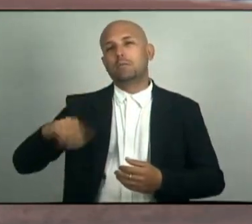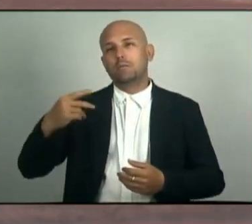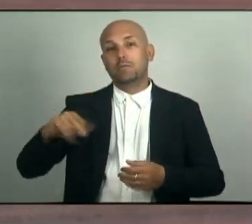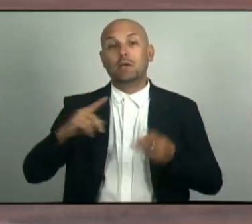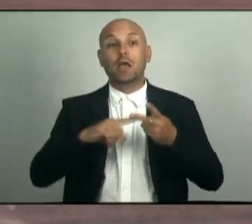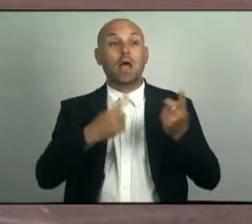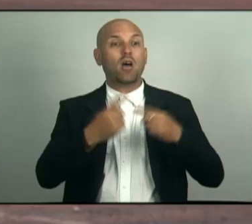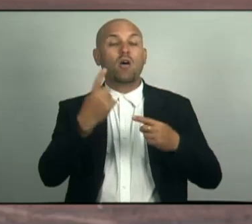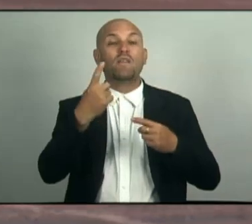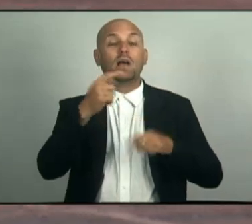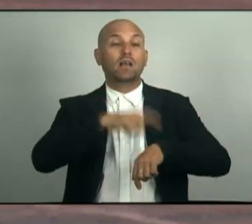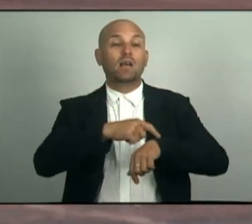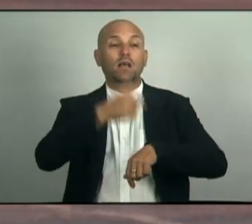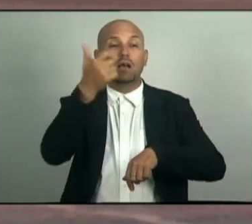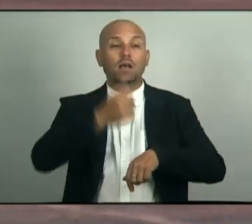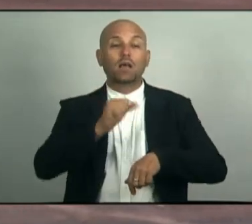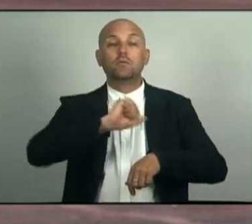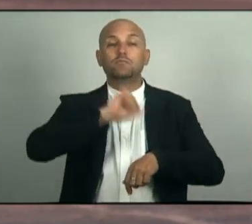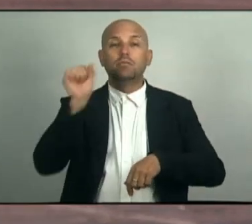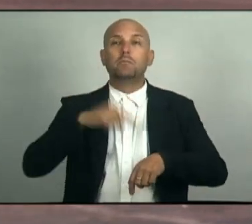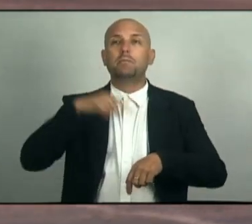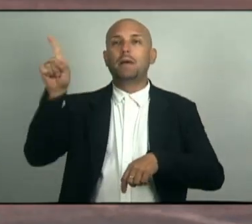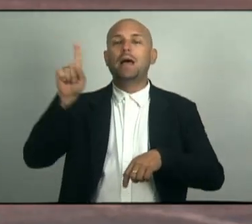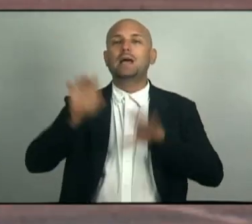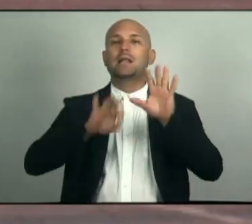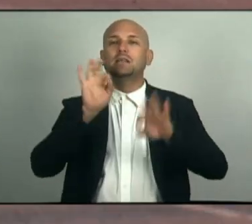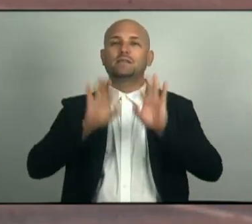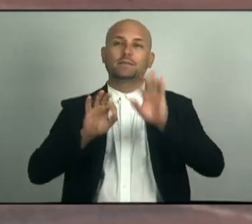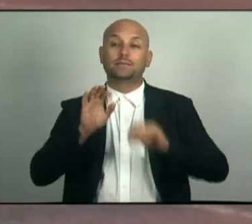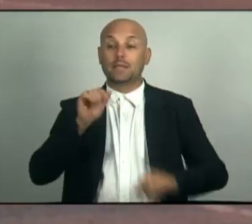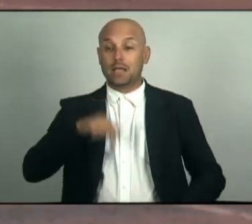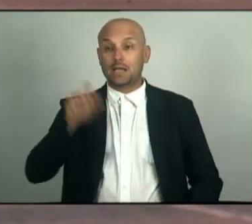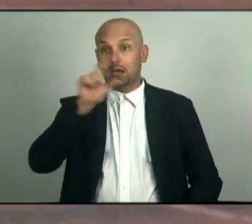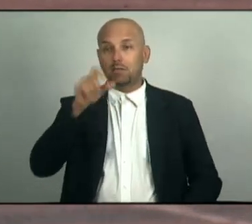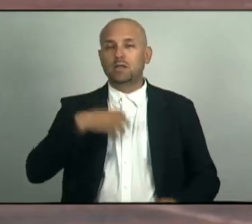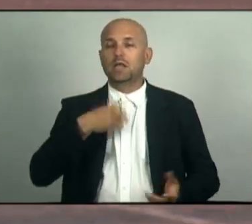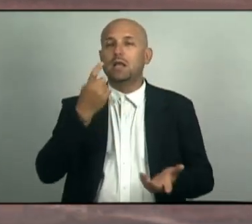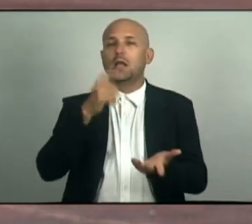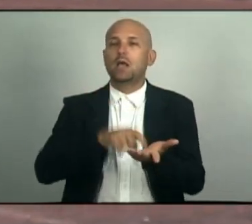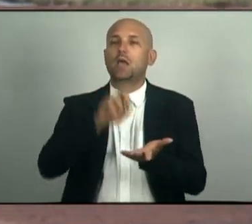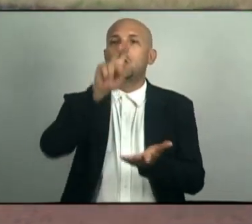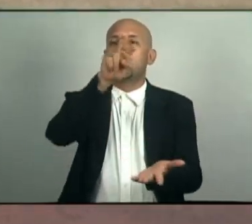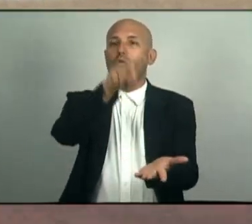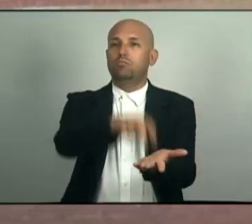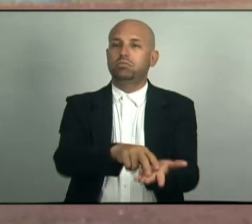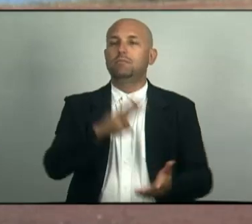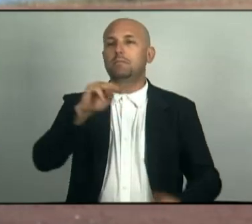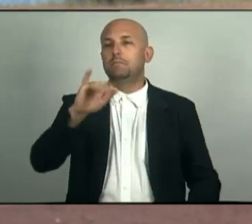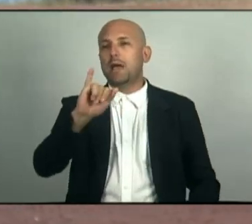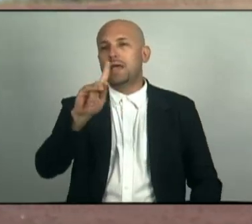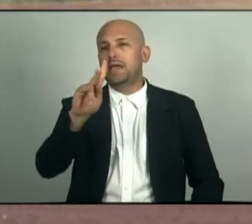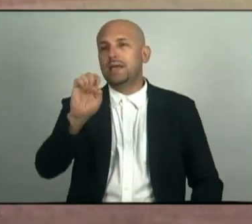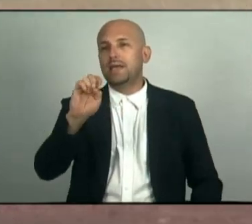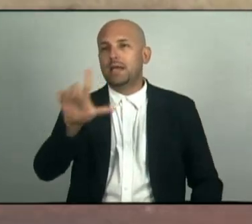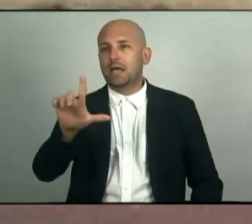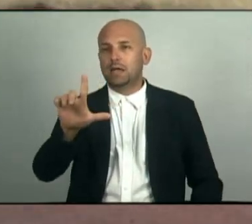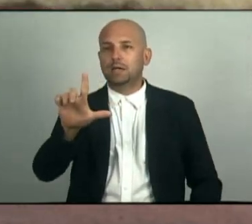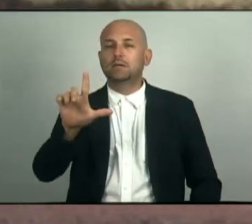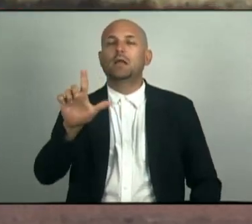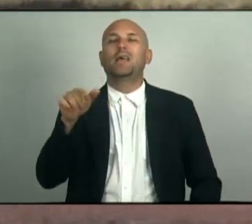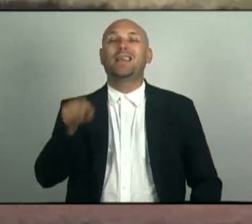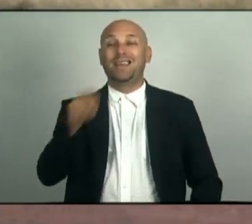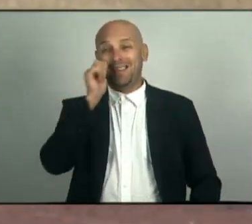clasificación entre los protagonistas estará por la provincia de Camagüey el saltador de longitud Michael Vidal quien aún no ha podido